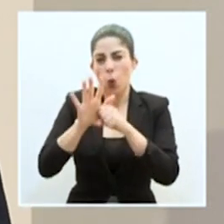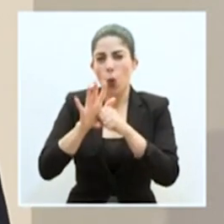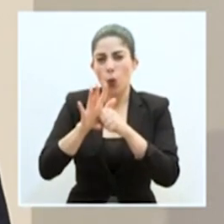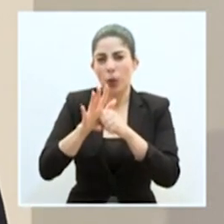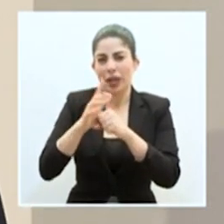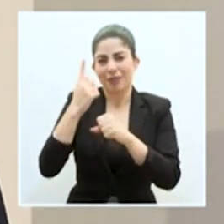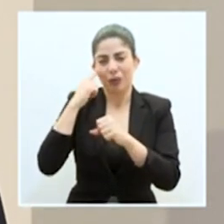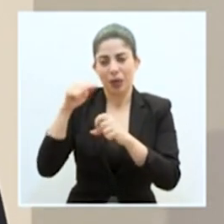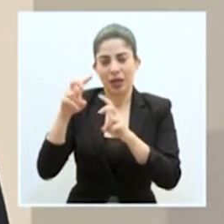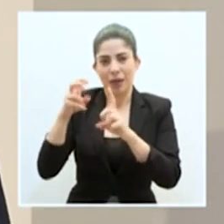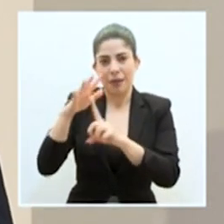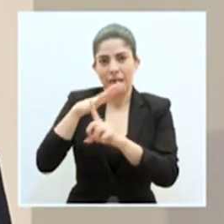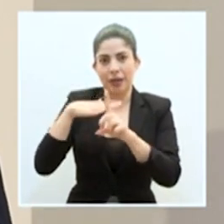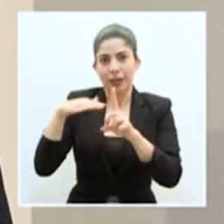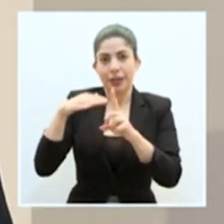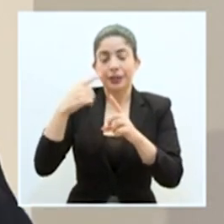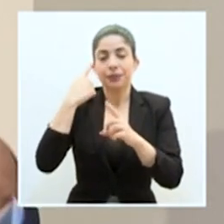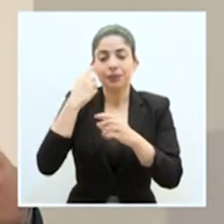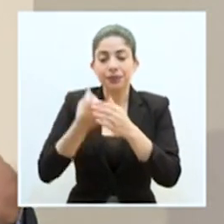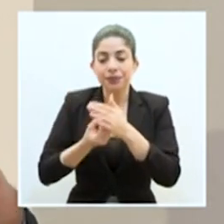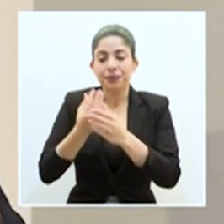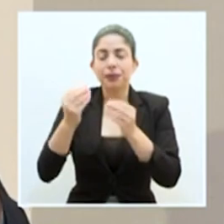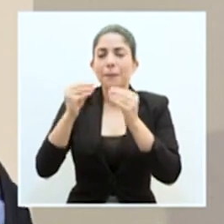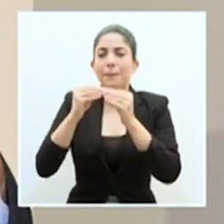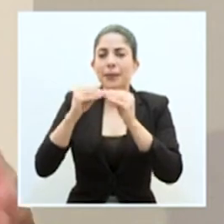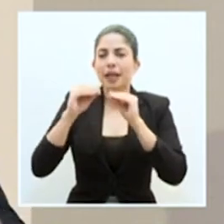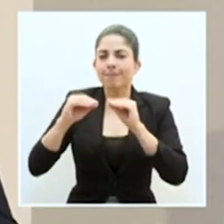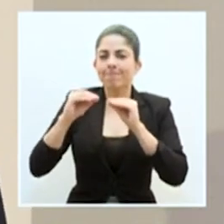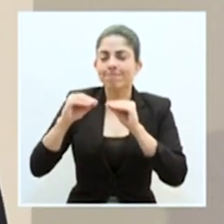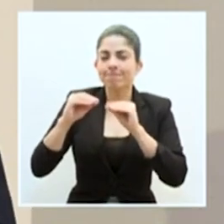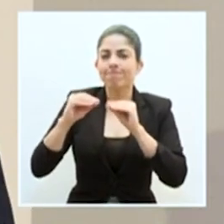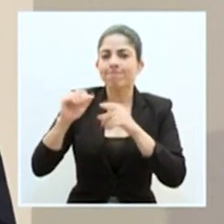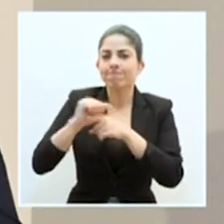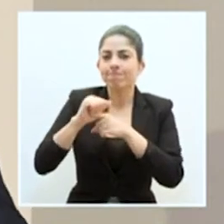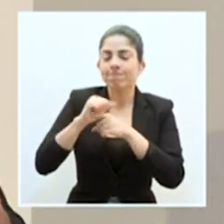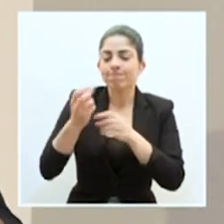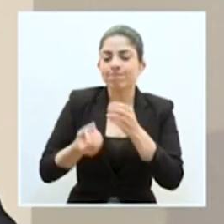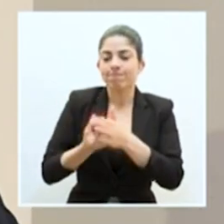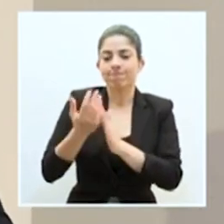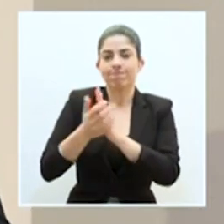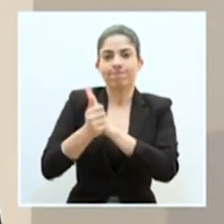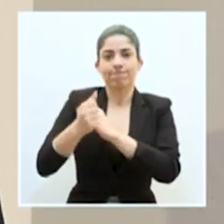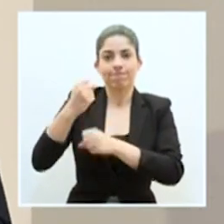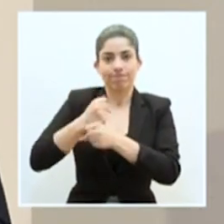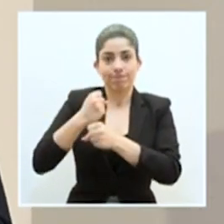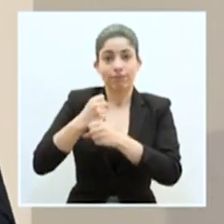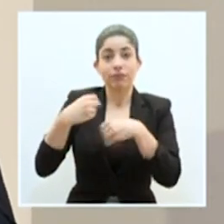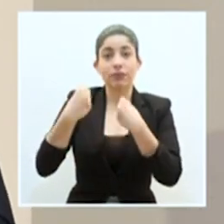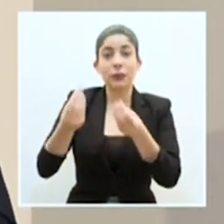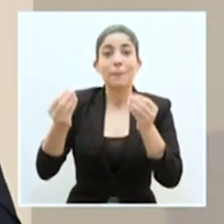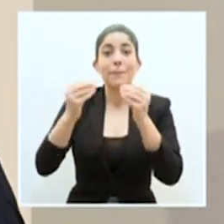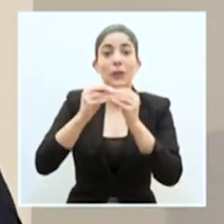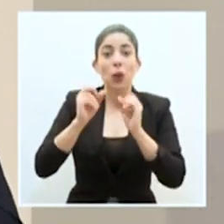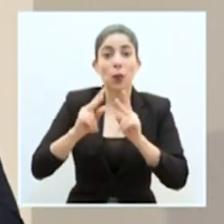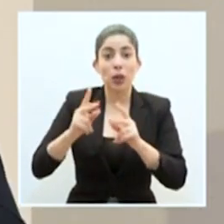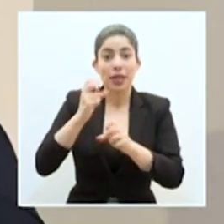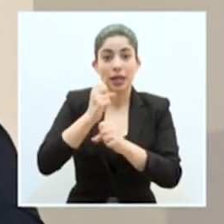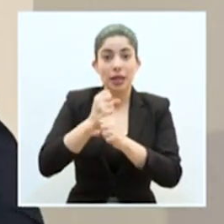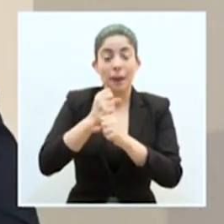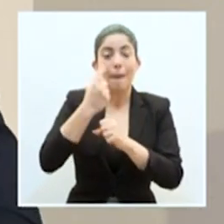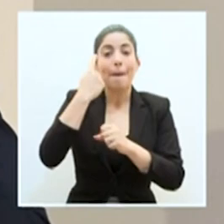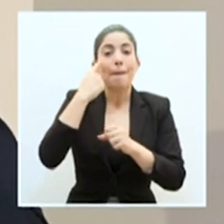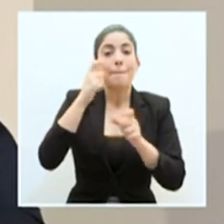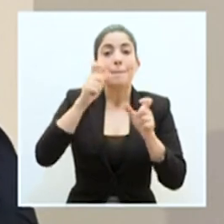este contexto de cara a generar mayor capacidad de empleabilidad y generar más oportunidades de empleo para